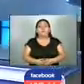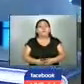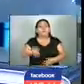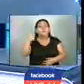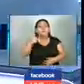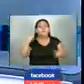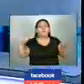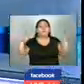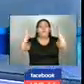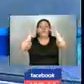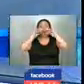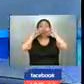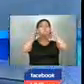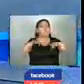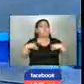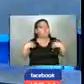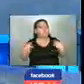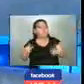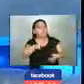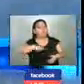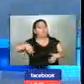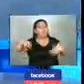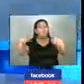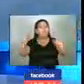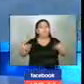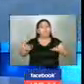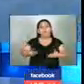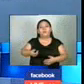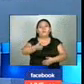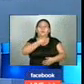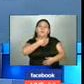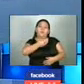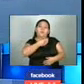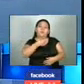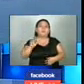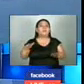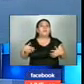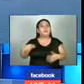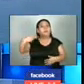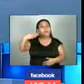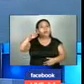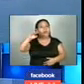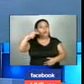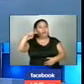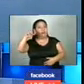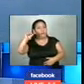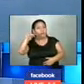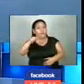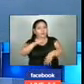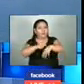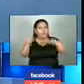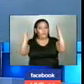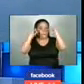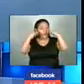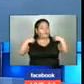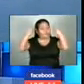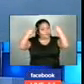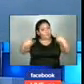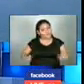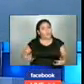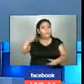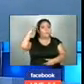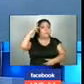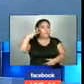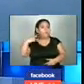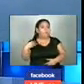Muy buenas noches, ¿qué tal? ¿Cómo están? Bienvenidos a una nueva edición de Noticiero Hechos Emisión Estelar. Los saluda Roxana Webb